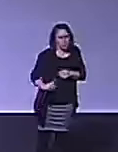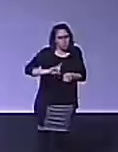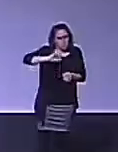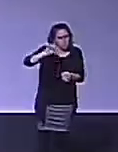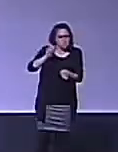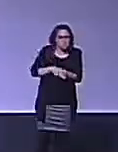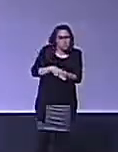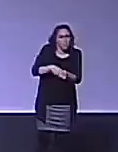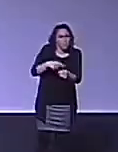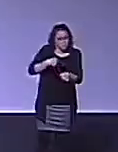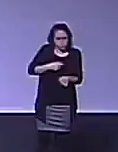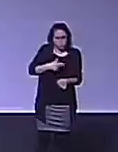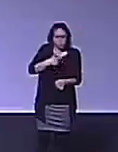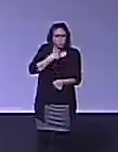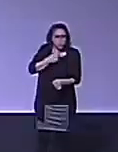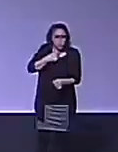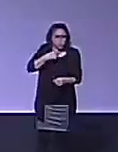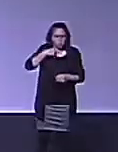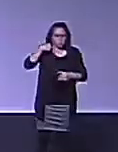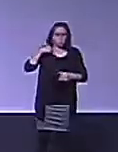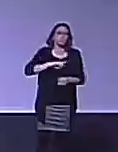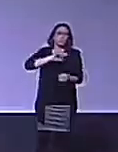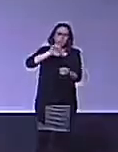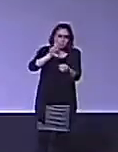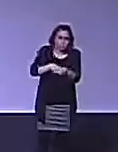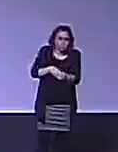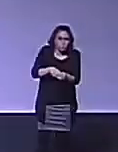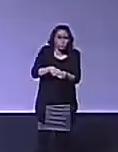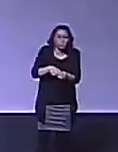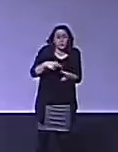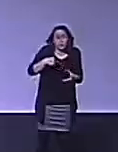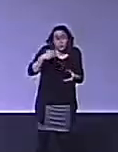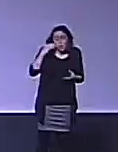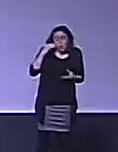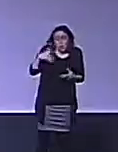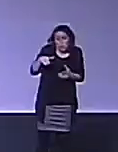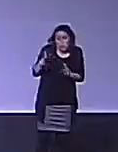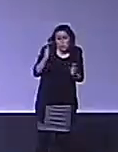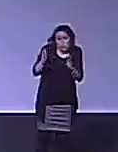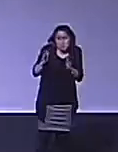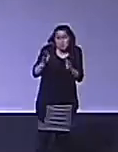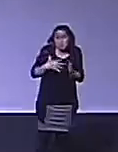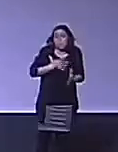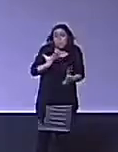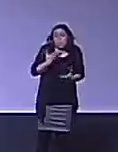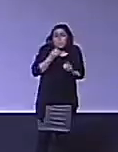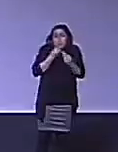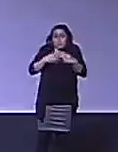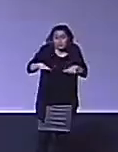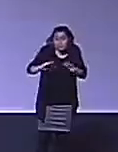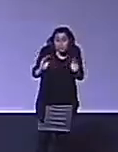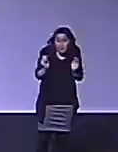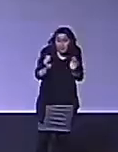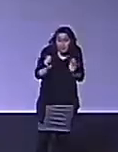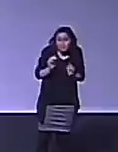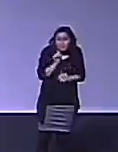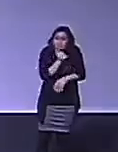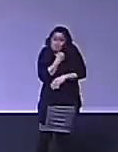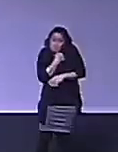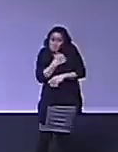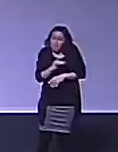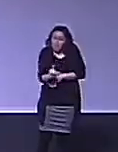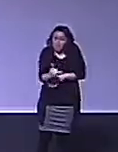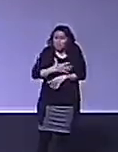que detrás de aquello pues había muchas pequeñas historias íntimas y personales que quizás pues no salgan a la luz, o sí,